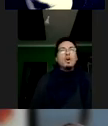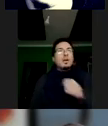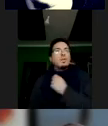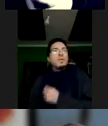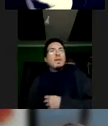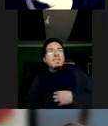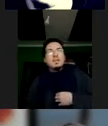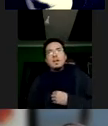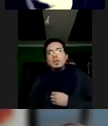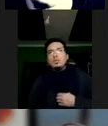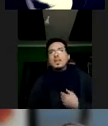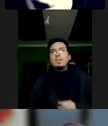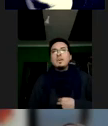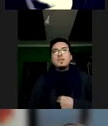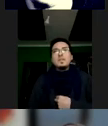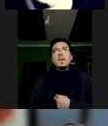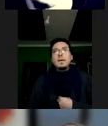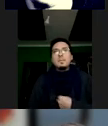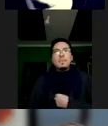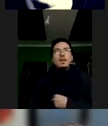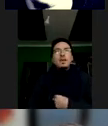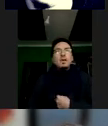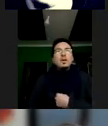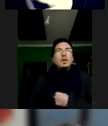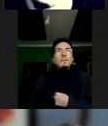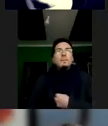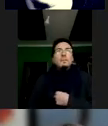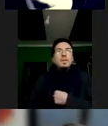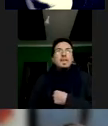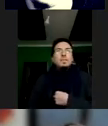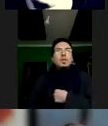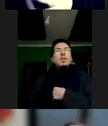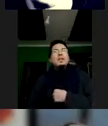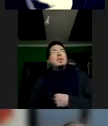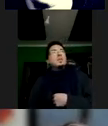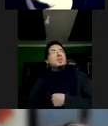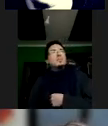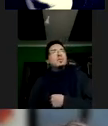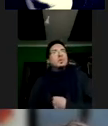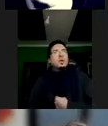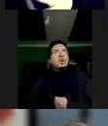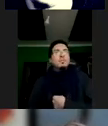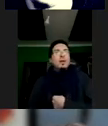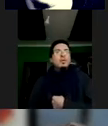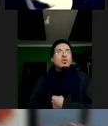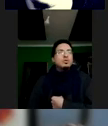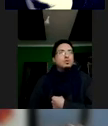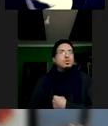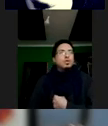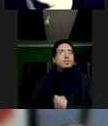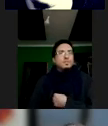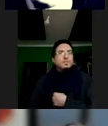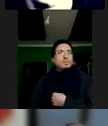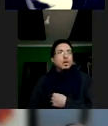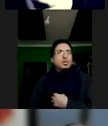arquitectura o planos de planta de arquitectura, que también se les llama. ¿Qué tipo de vistas, chiquillos, tenemos en un plano de